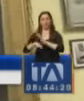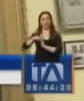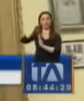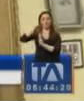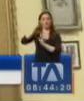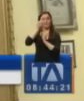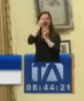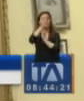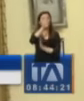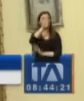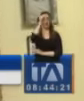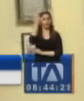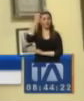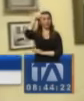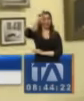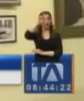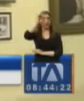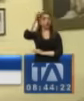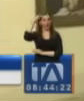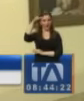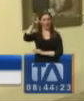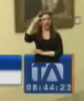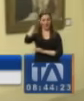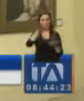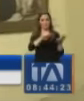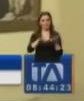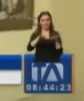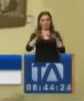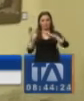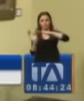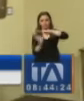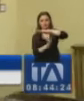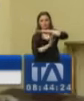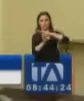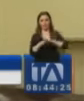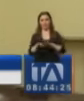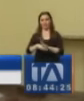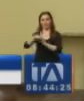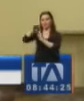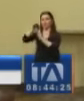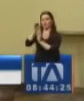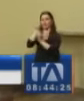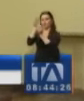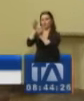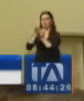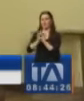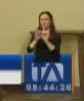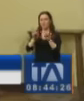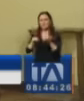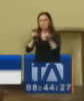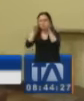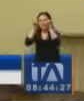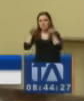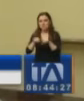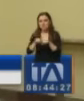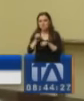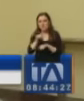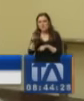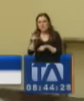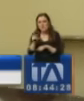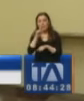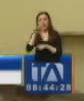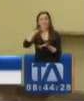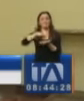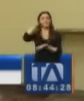4 millones de páginas digitalizadas que están a la disposición de las personas que quieran adquirir los